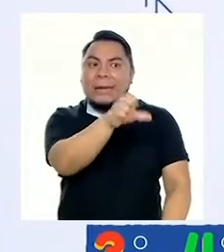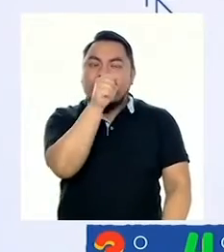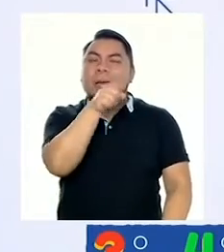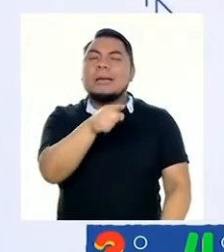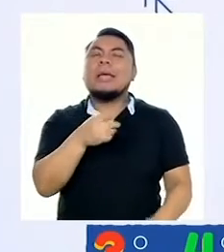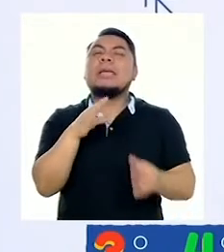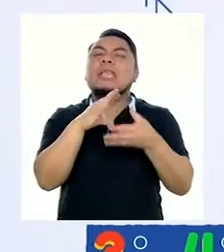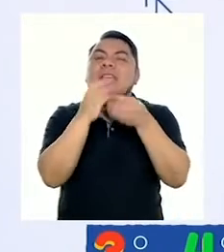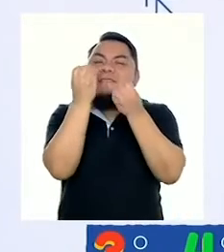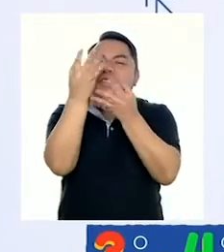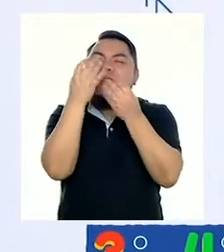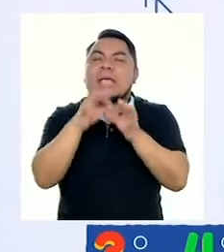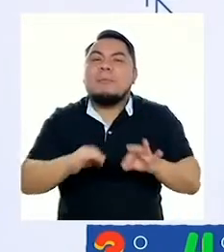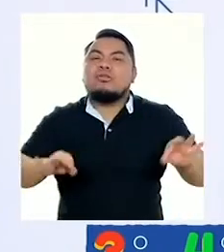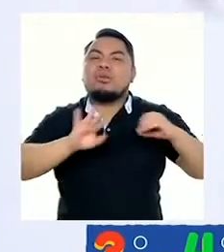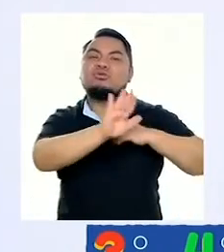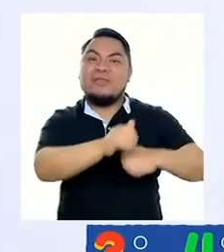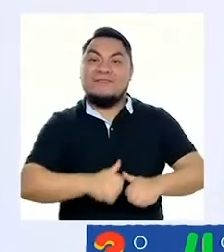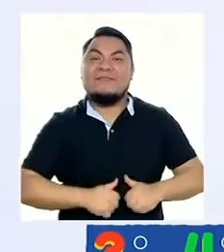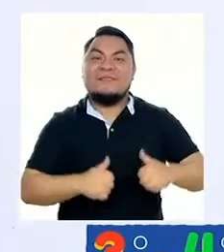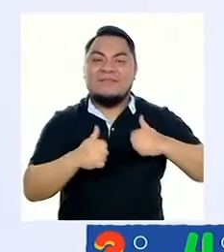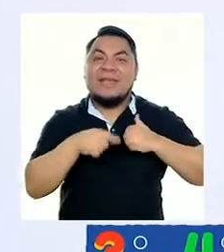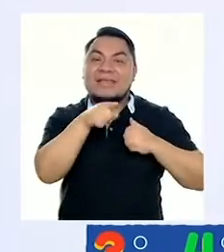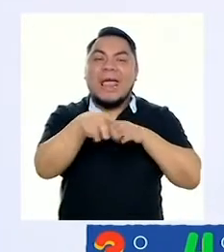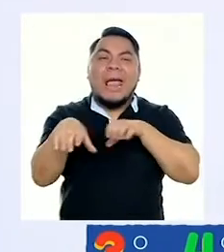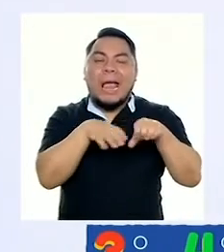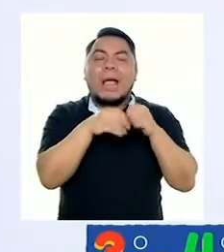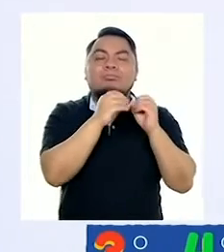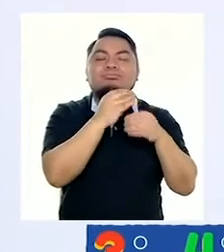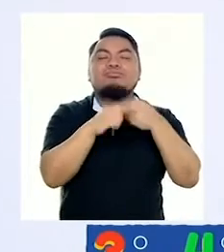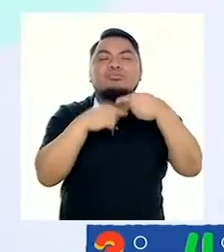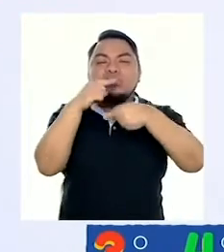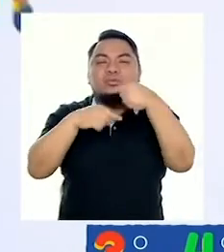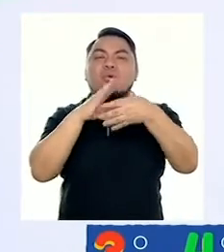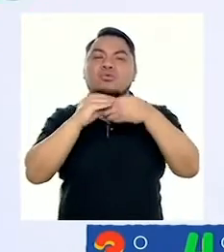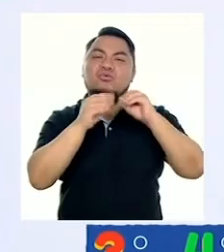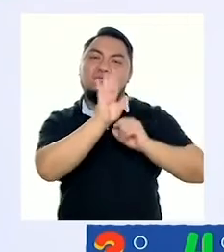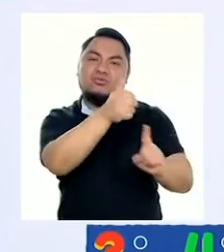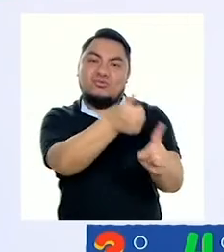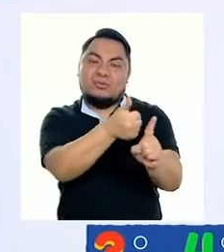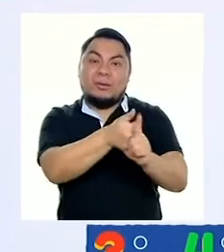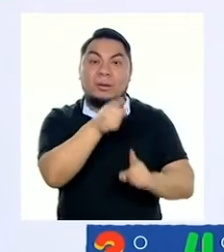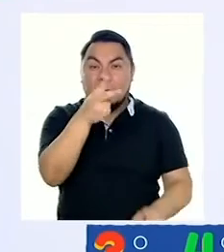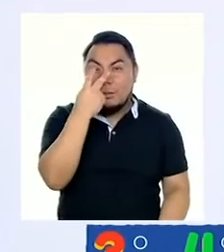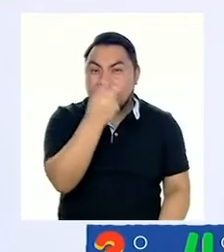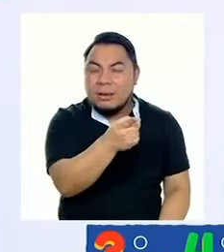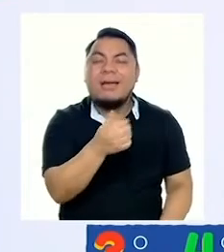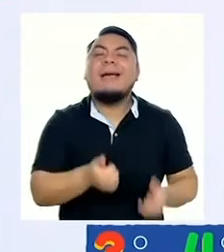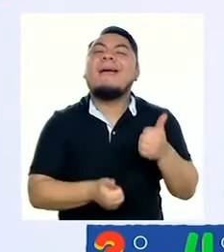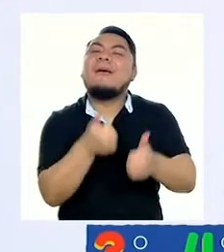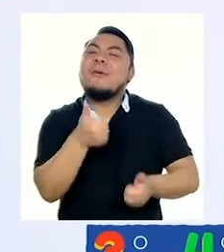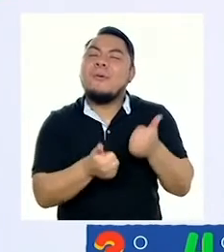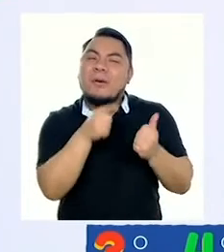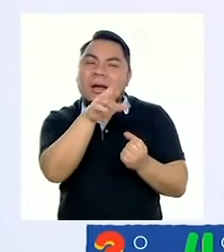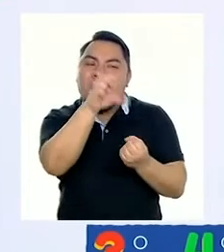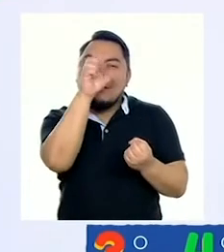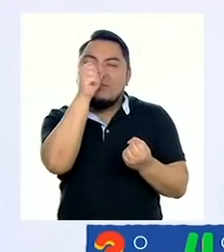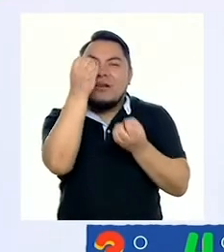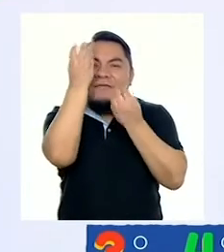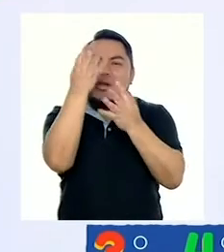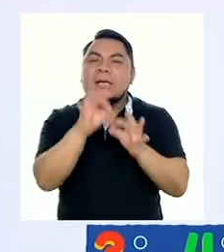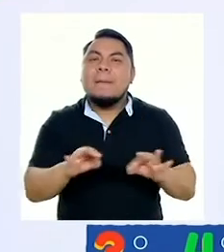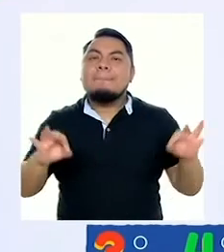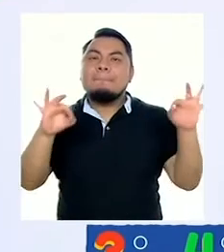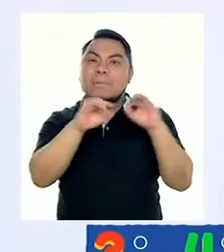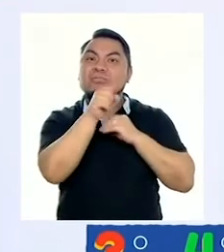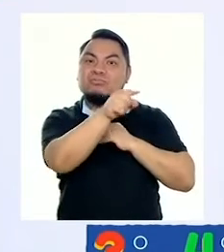datos importantes de su vida y elaboró su autobiografía. ¿Identificaron ustedes cuáles eran los datos